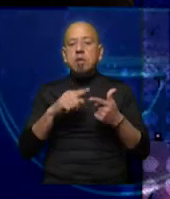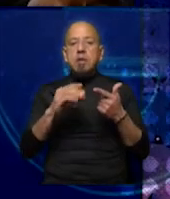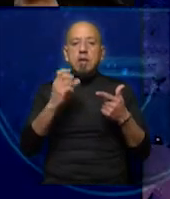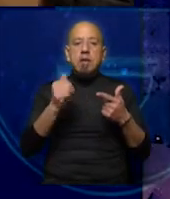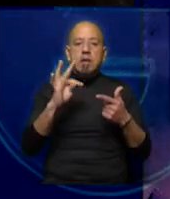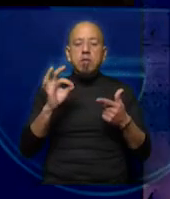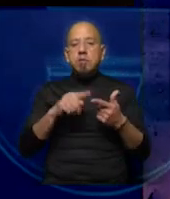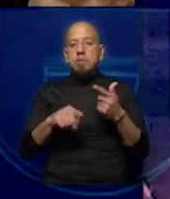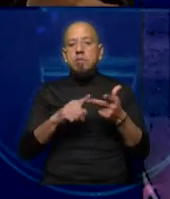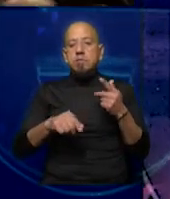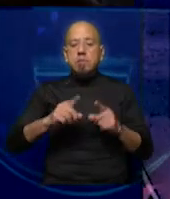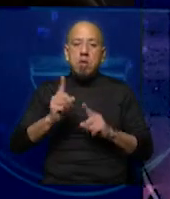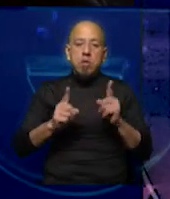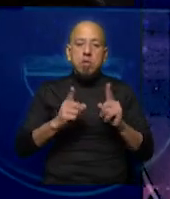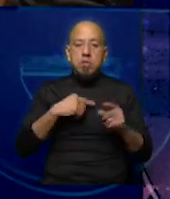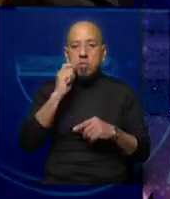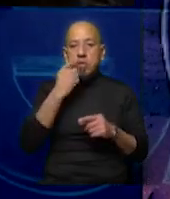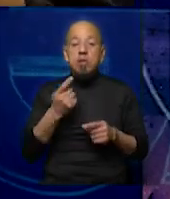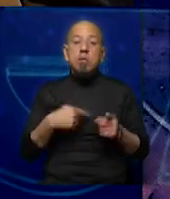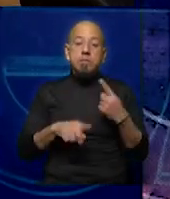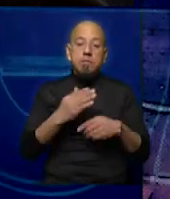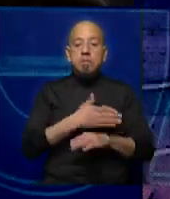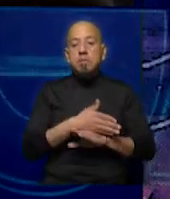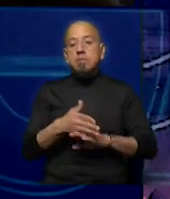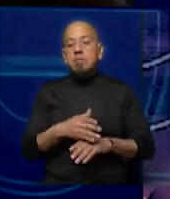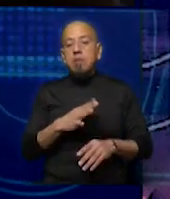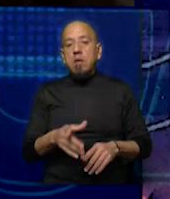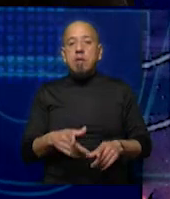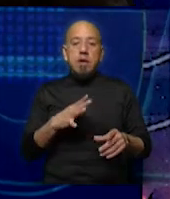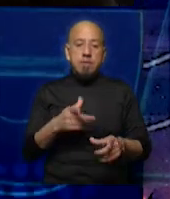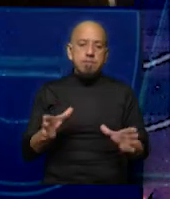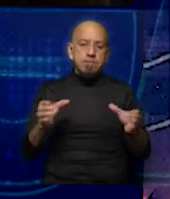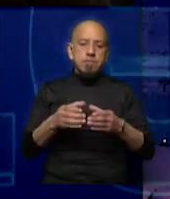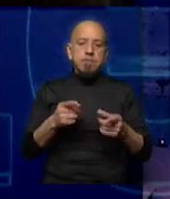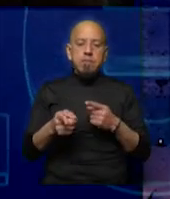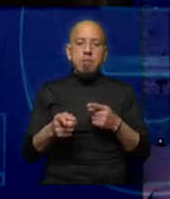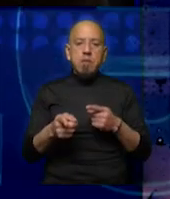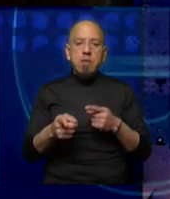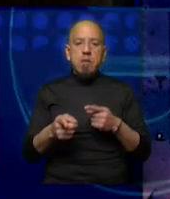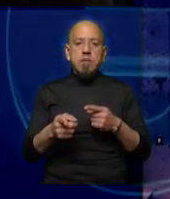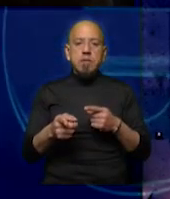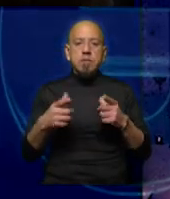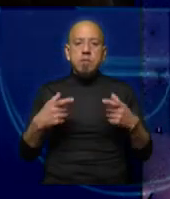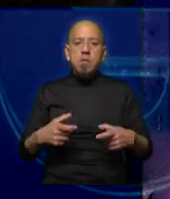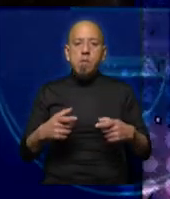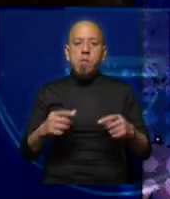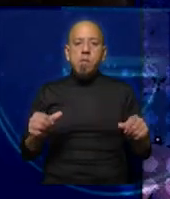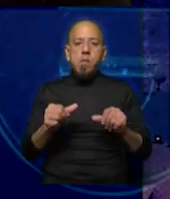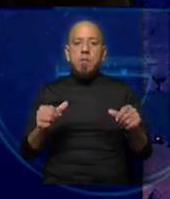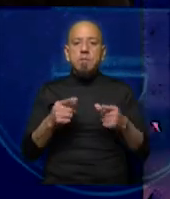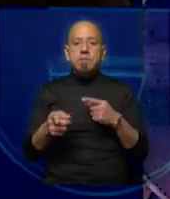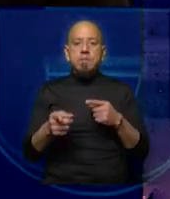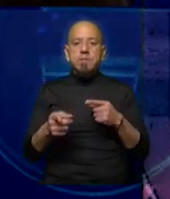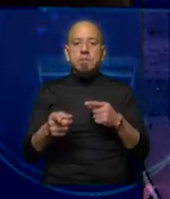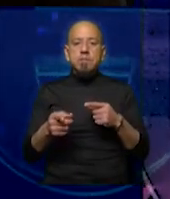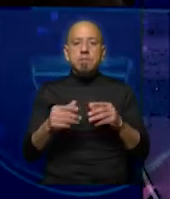Alguna versión de algún artista que nos gusta y después material sí de la banda de los discos este que hemos sacado en los últimos